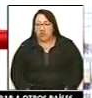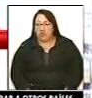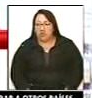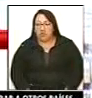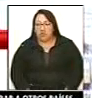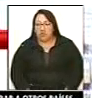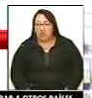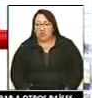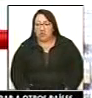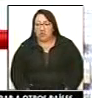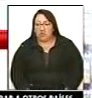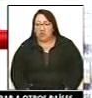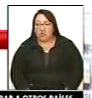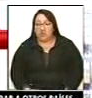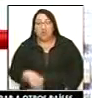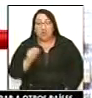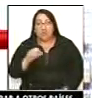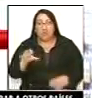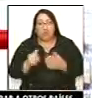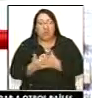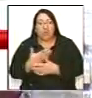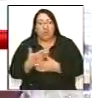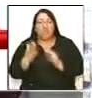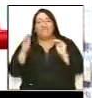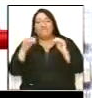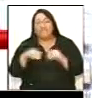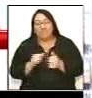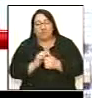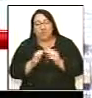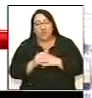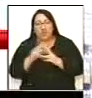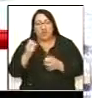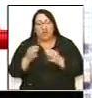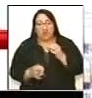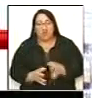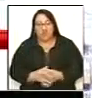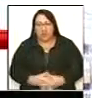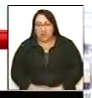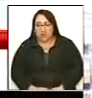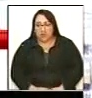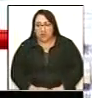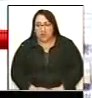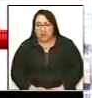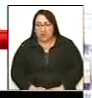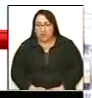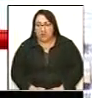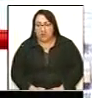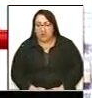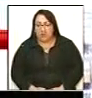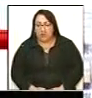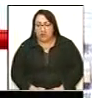nos va a conducir a una nueva frustración en el sistema de justicia.